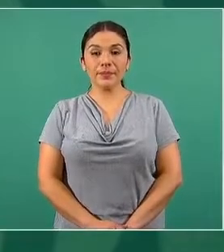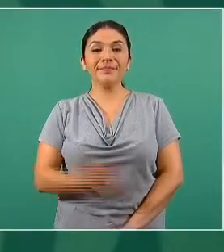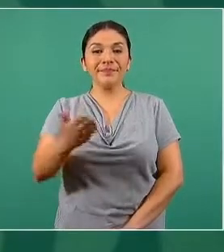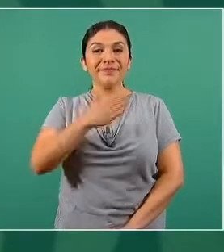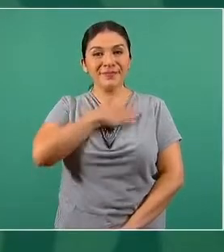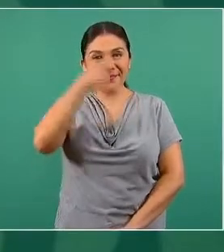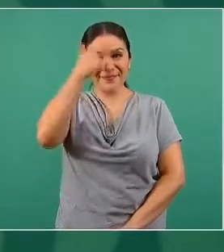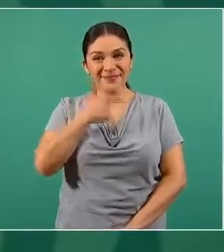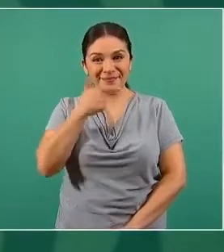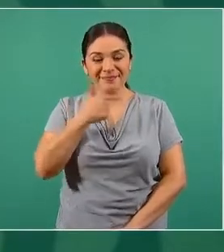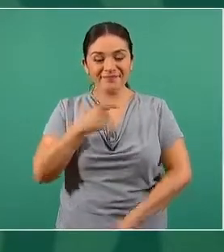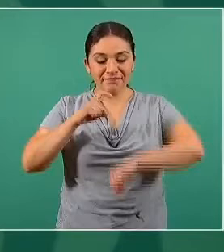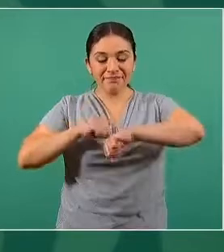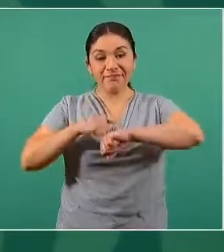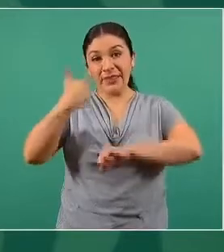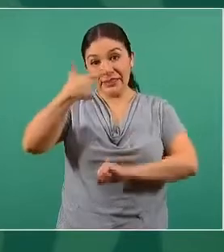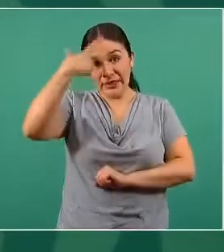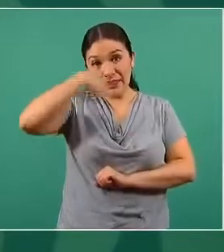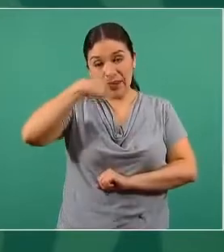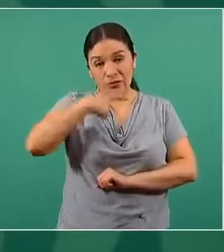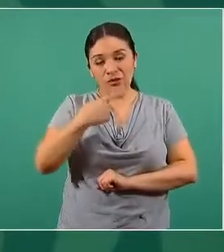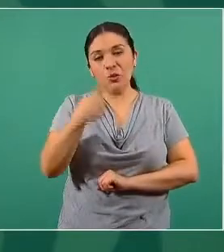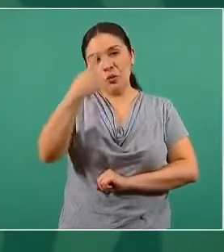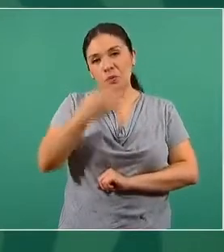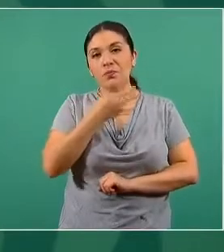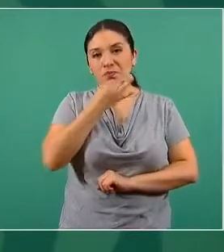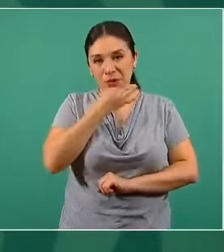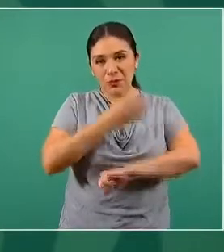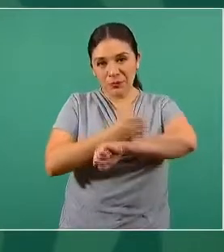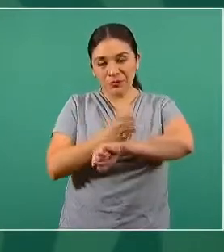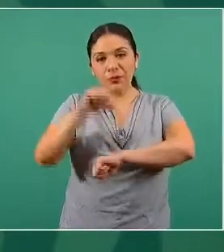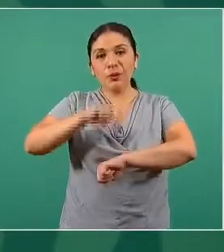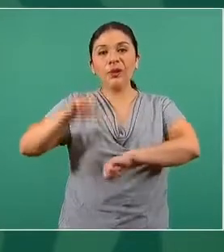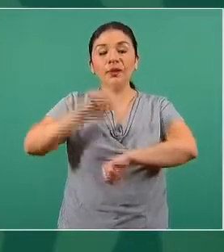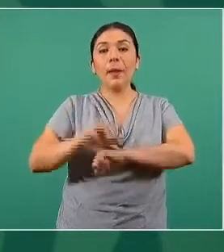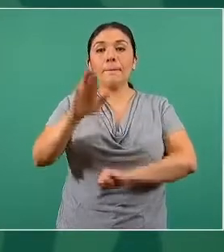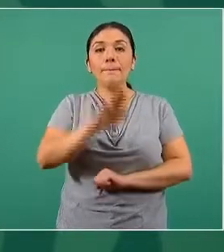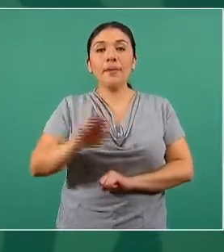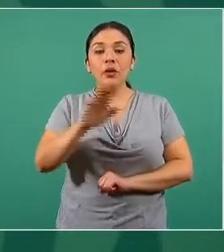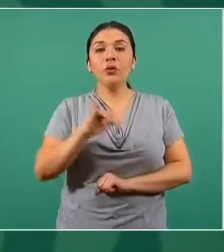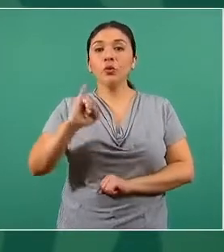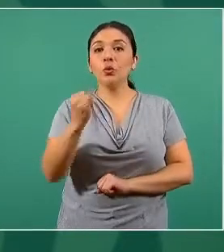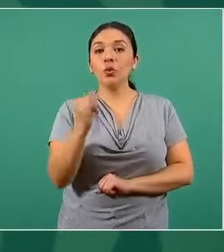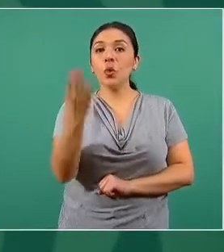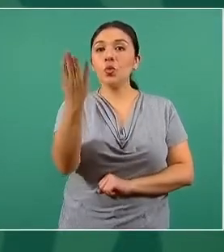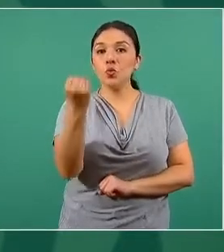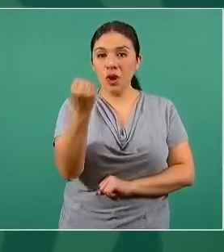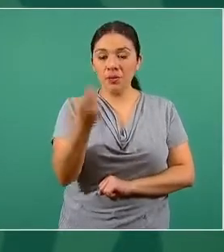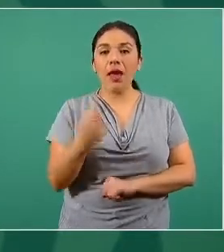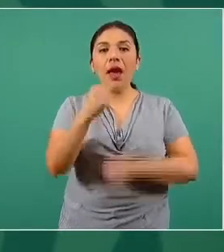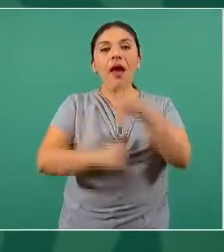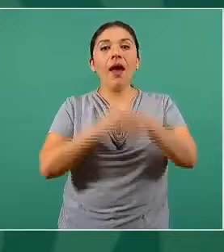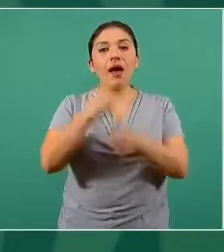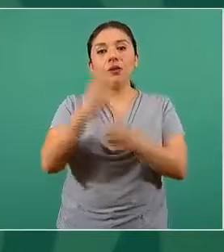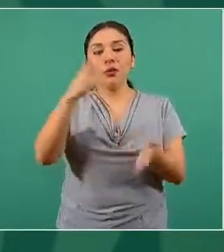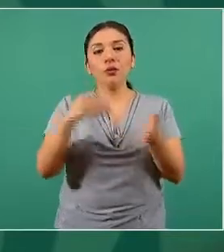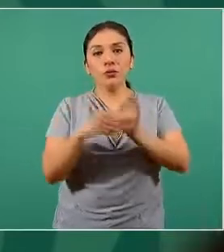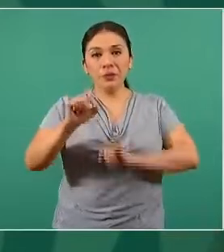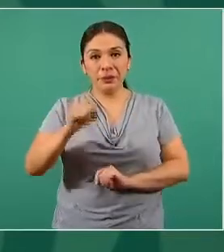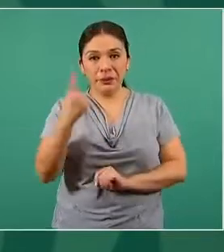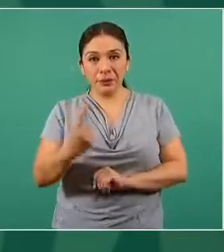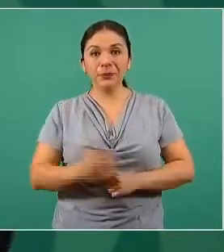Muy buenas noches. Son las 19 horas con 1 minuto del miércoles 9 de junio de